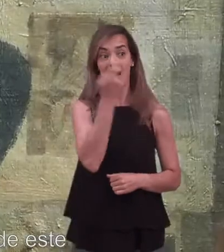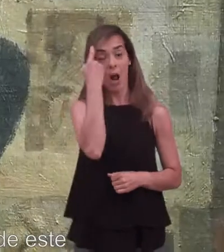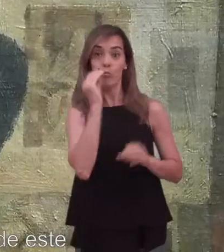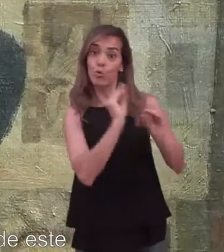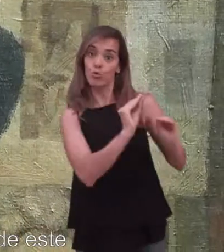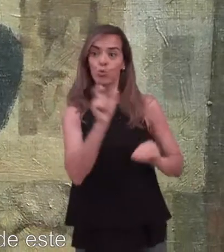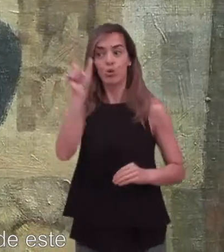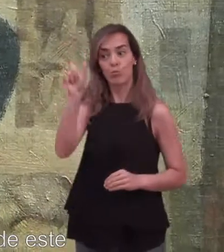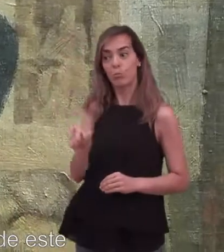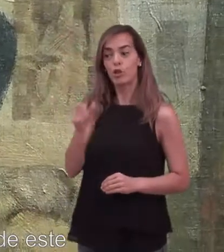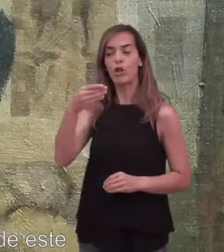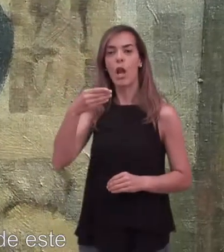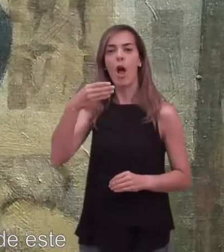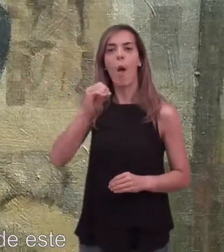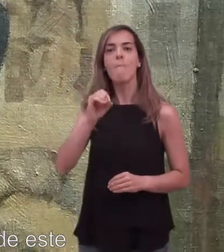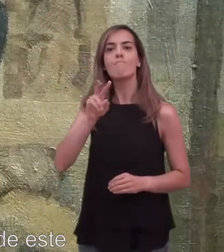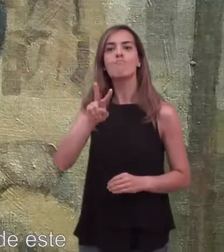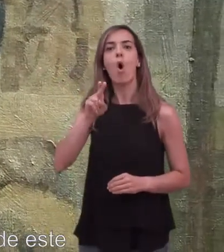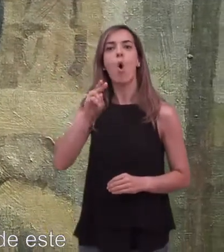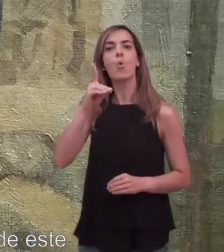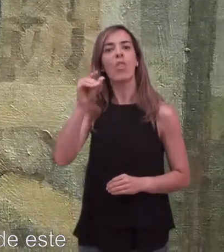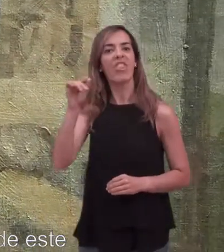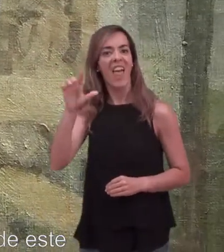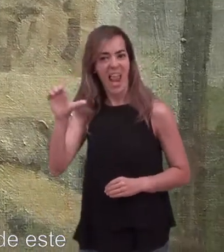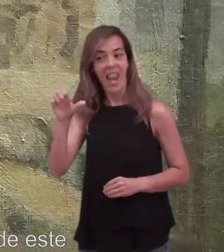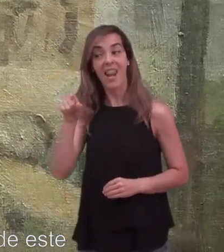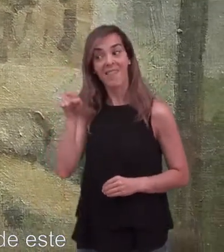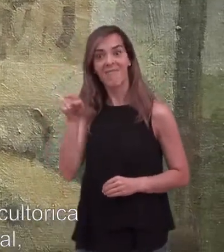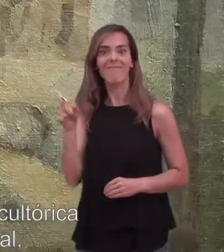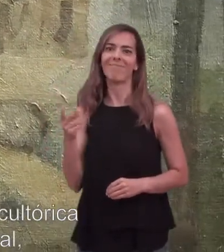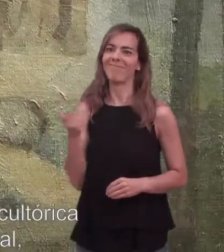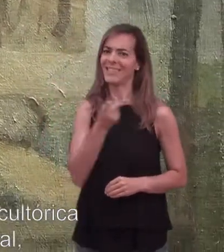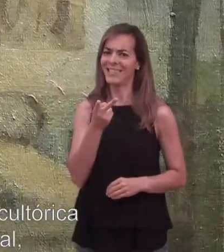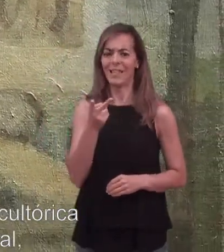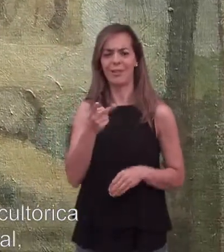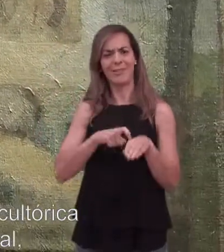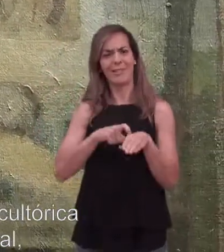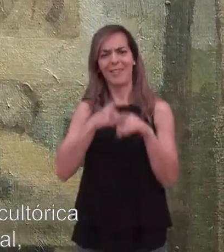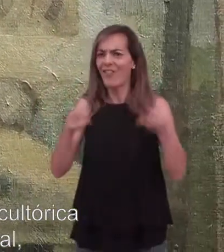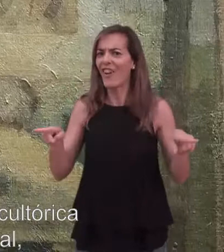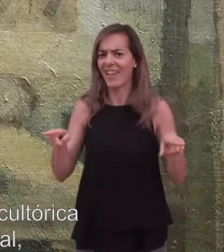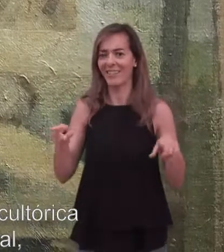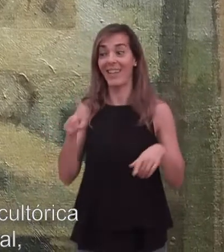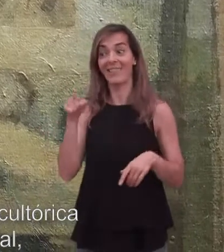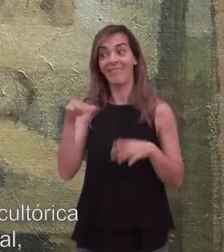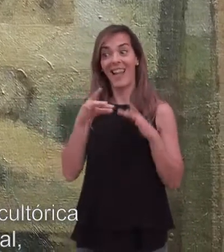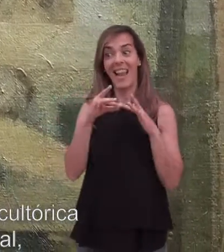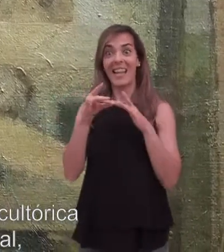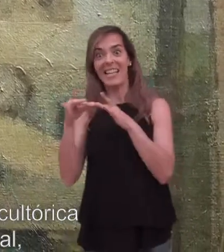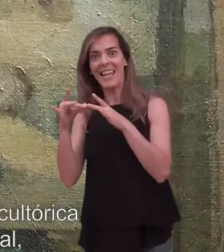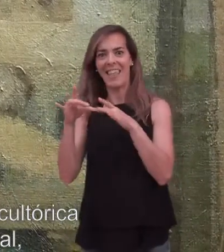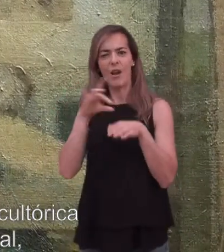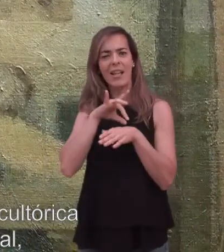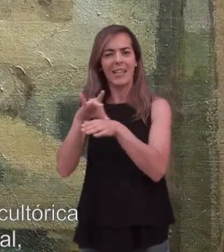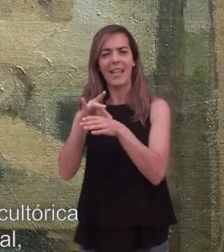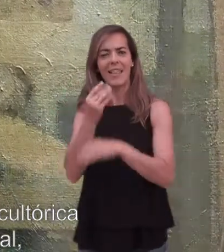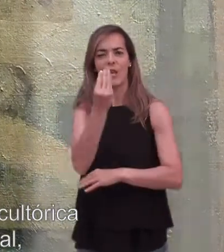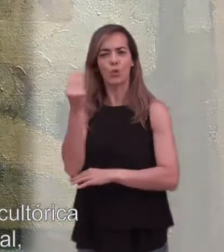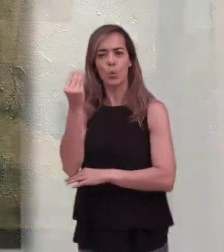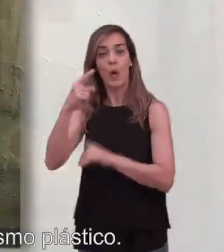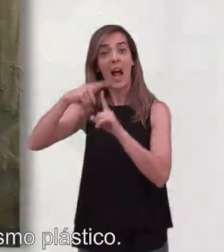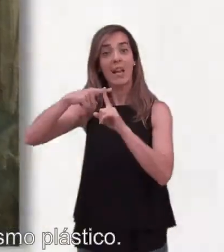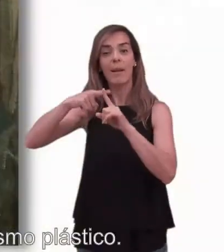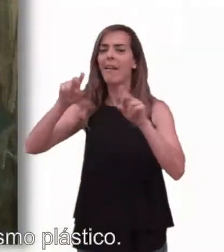Discípulo de Rodin, Antoine Bourdel se desmarca de este para encabezar una tendencia escultórica difundida a nivel